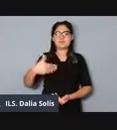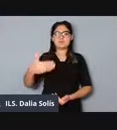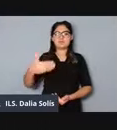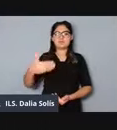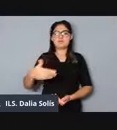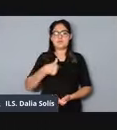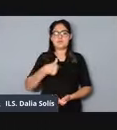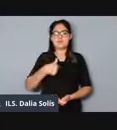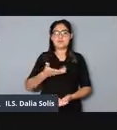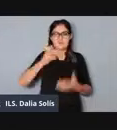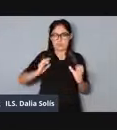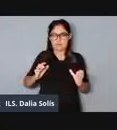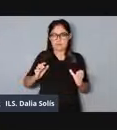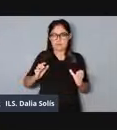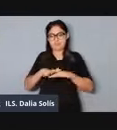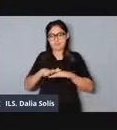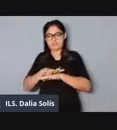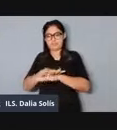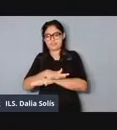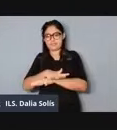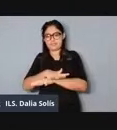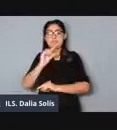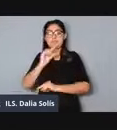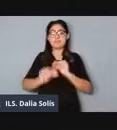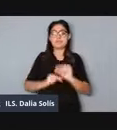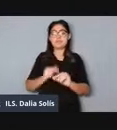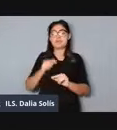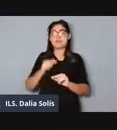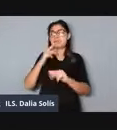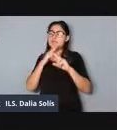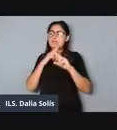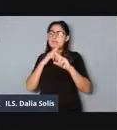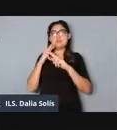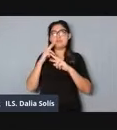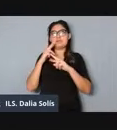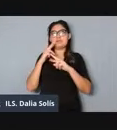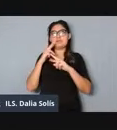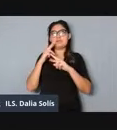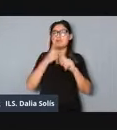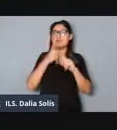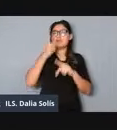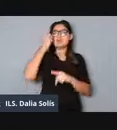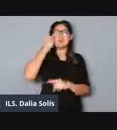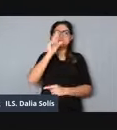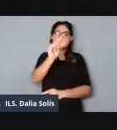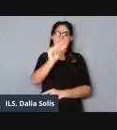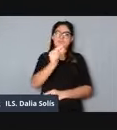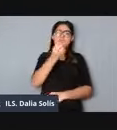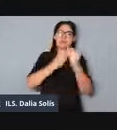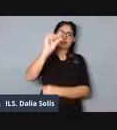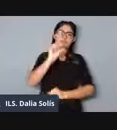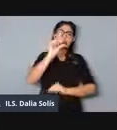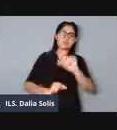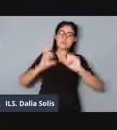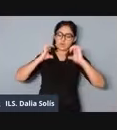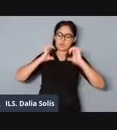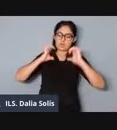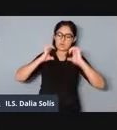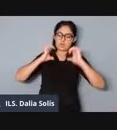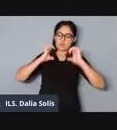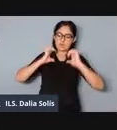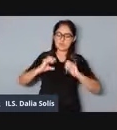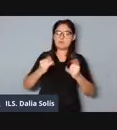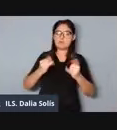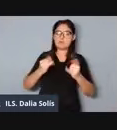poco, se coma poco y, por ende, vienen otras afectaciones fisiológicas, biológicas, como los dolores de cabeza,